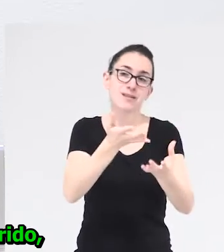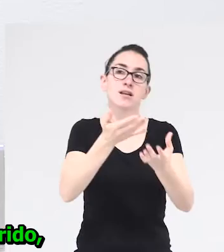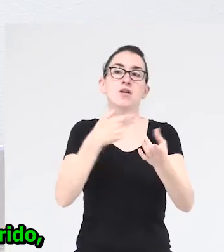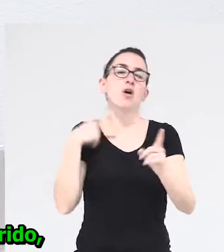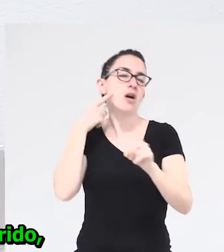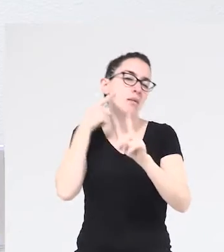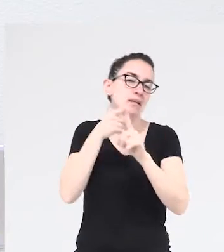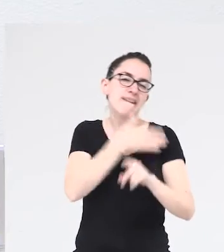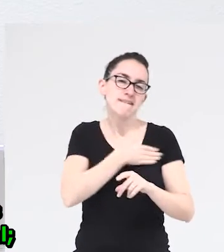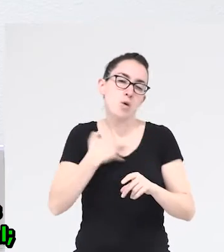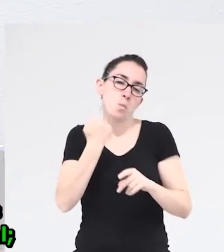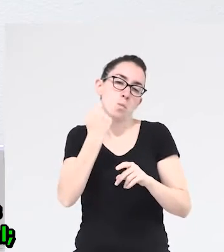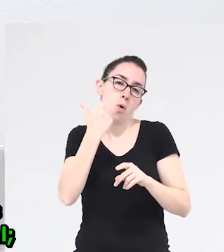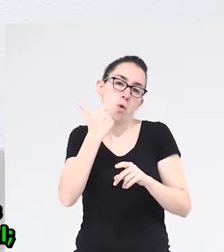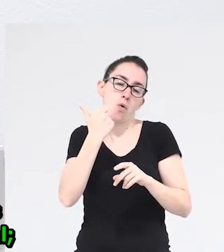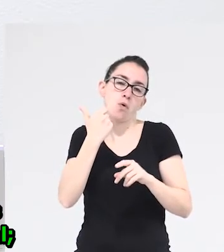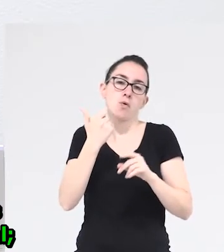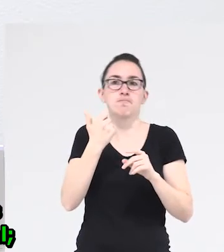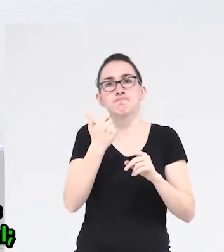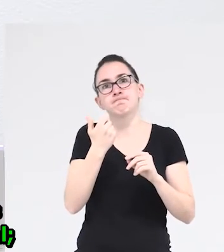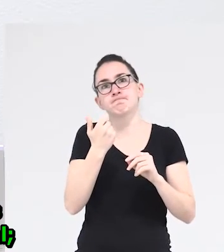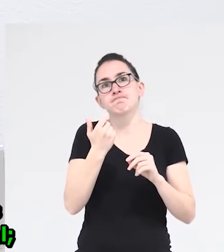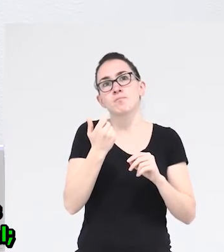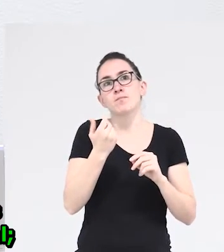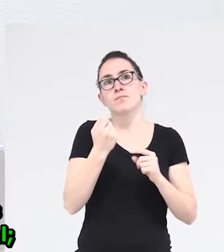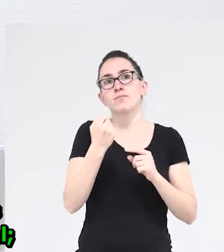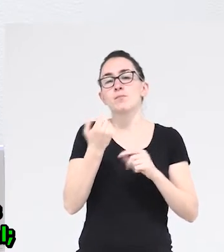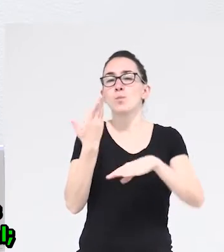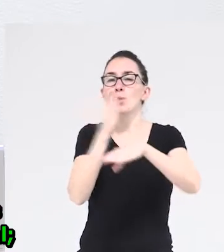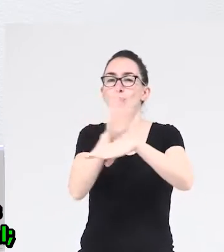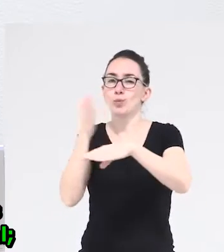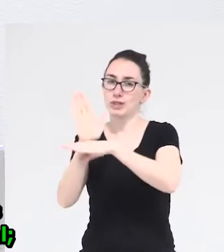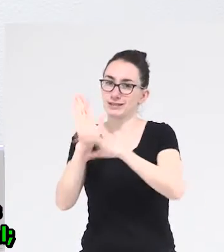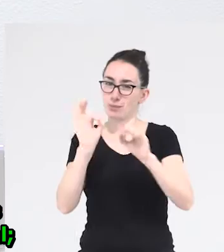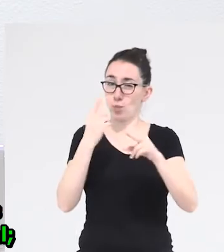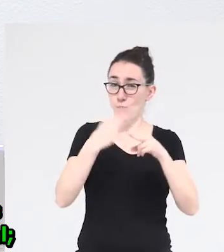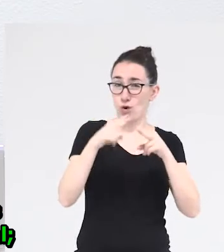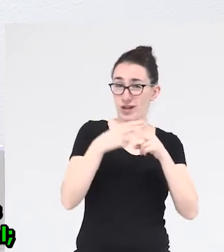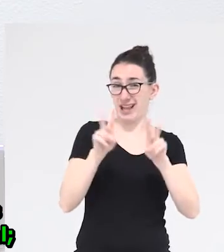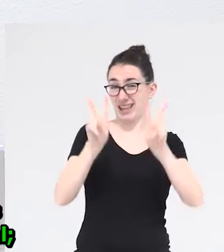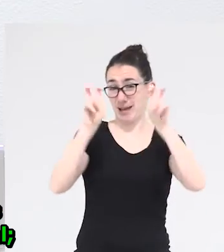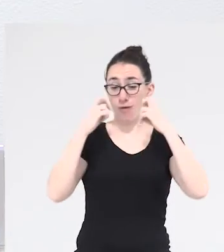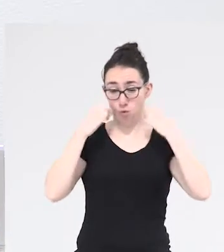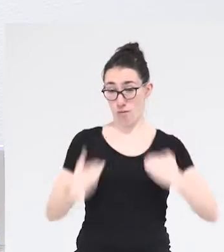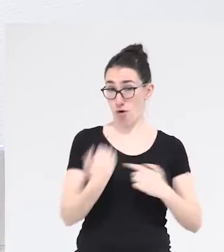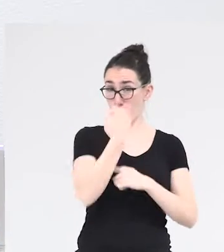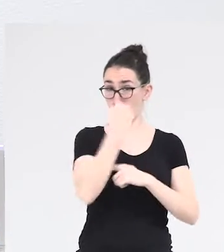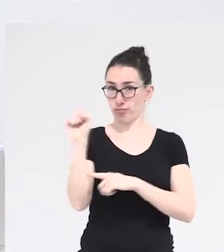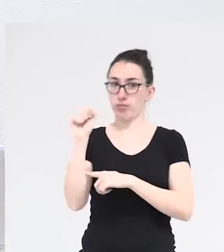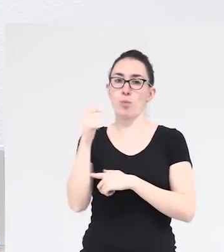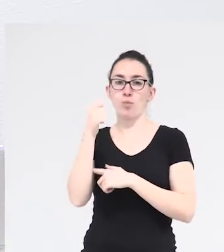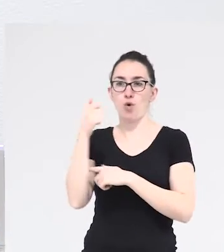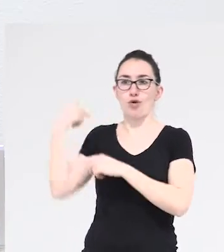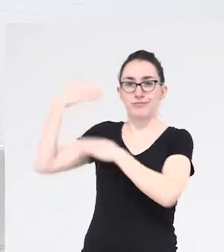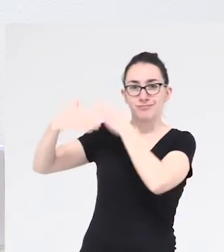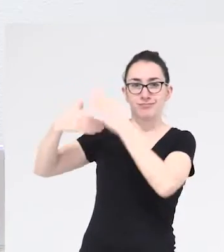un breve recorrido por algunas propuestas políticas alrededor de la disidencia corporal, ¿no? Tomando el cuerpo